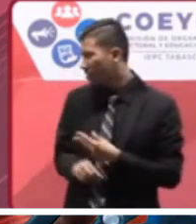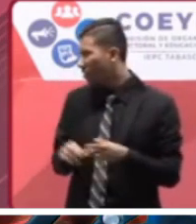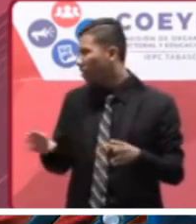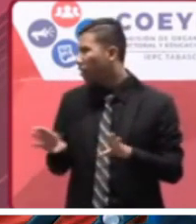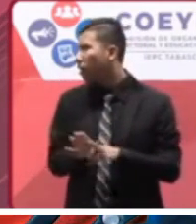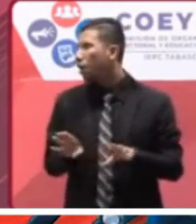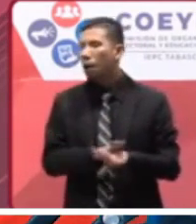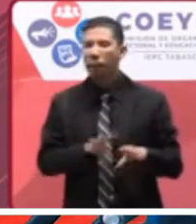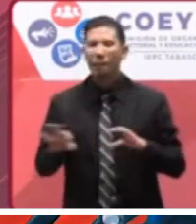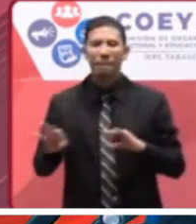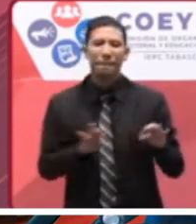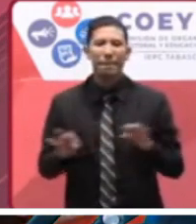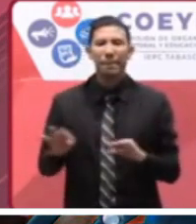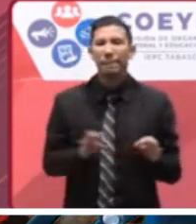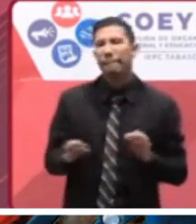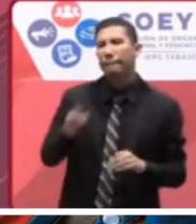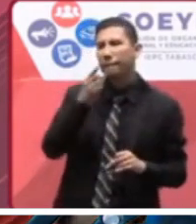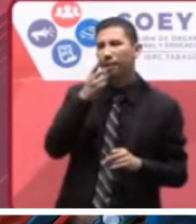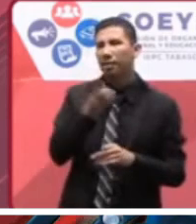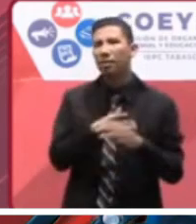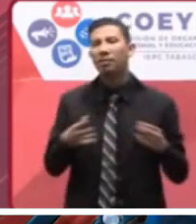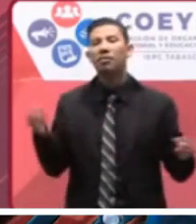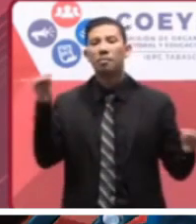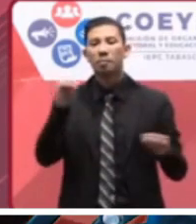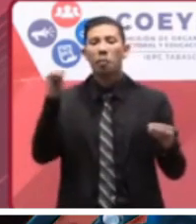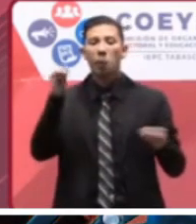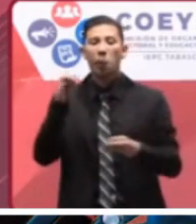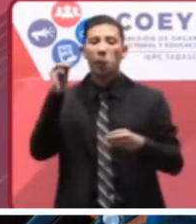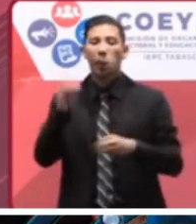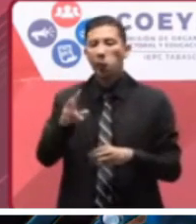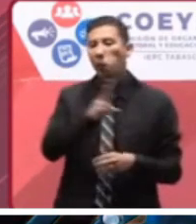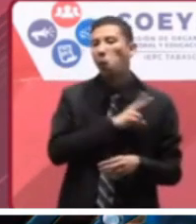con el trabajo que le encomendó la Corte de definir cuál era la remuneración de la presidencia.